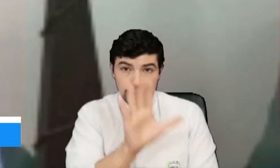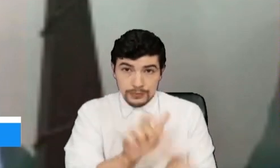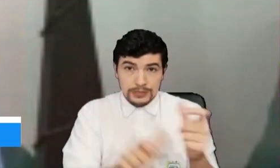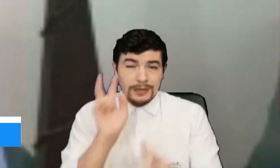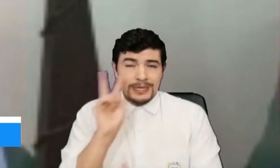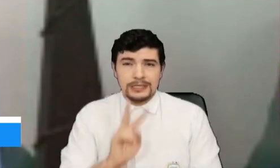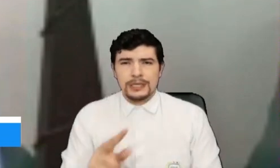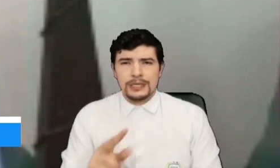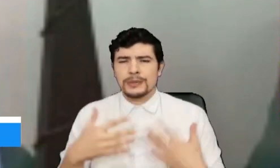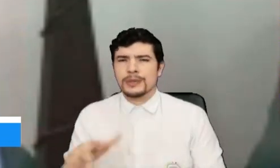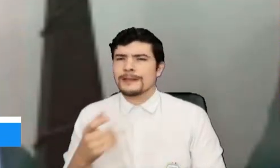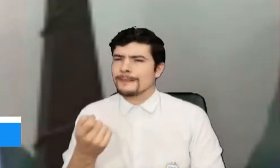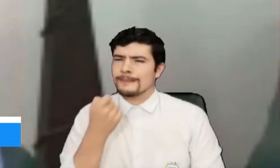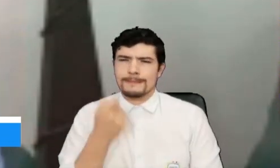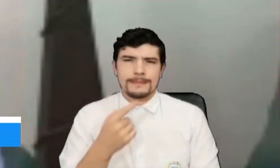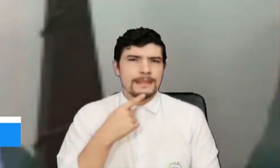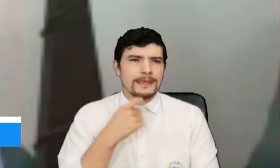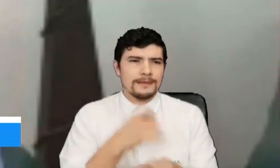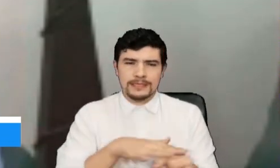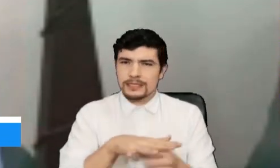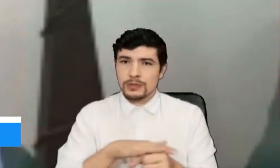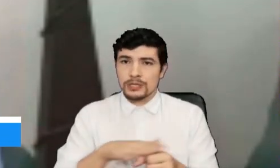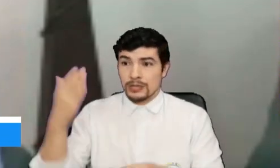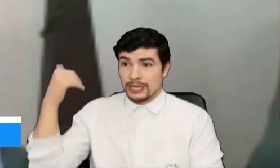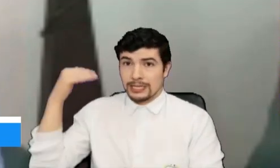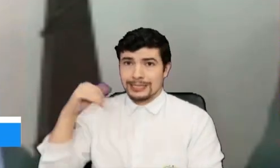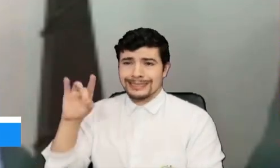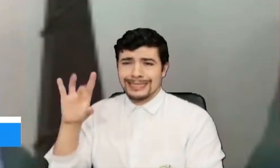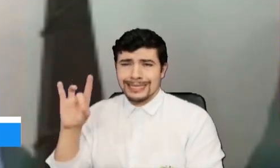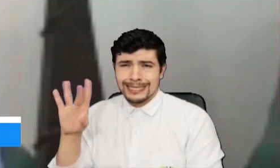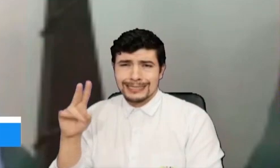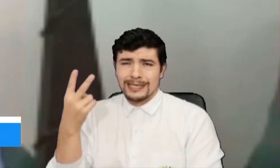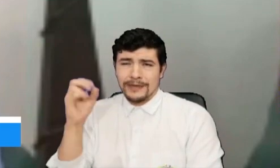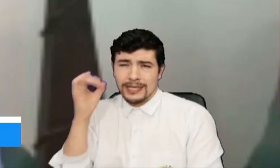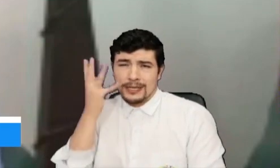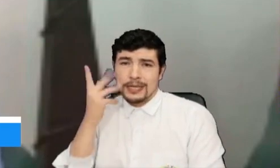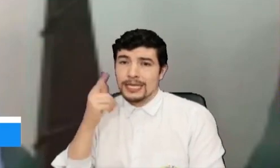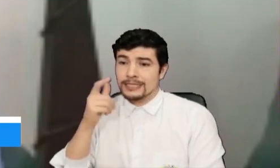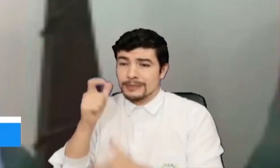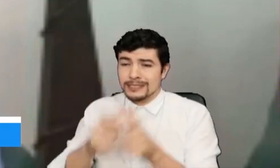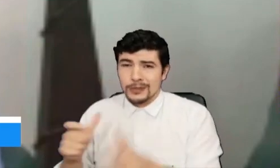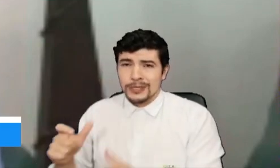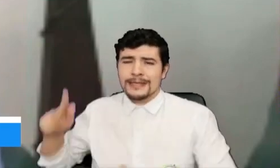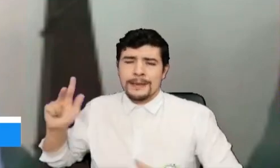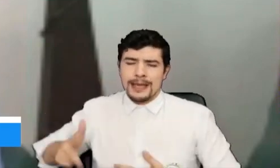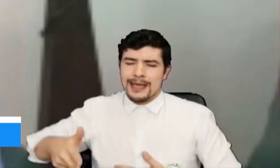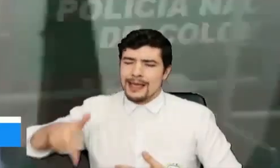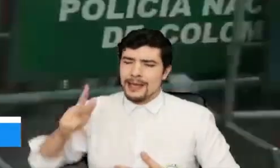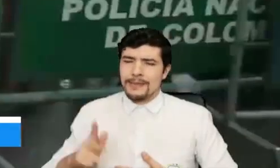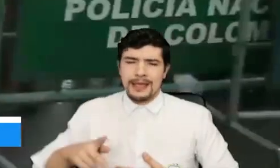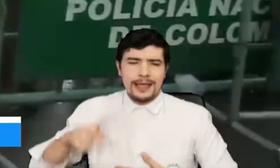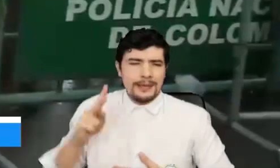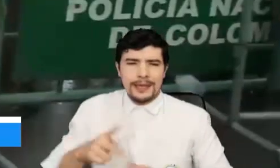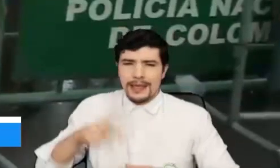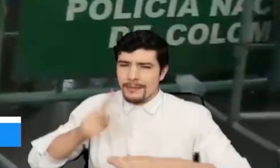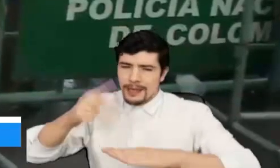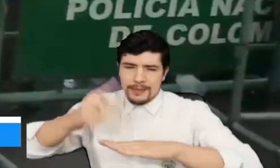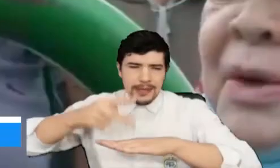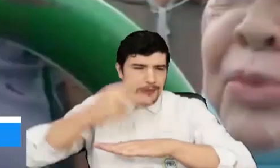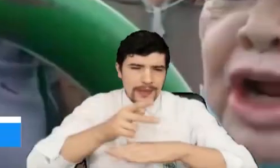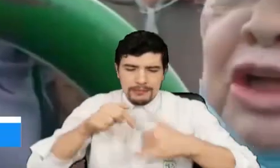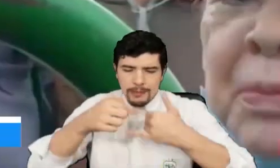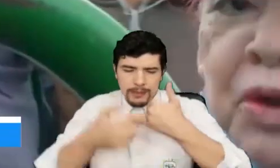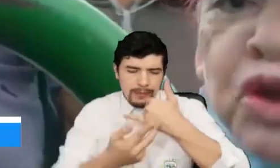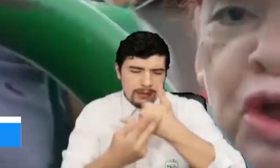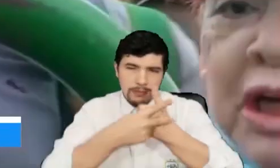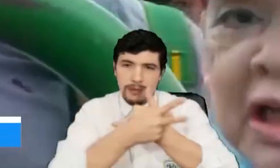que han caminado más de 15, 20 días, es lamentable esta situación. Nosotros estamos trabajando de la mano con la Defensoría del Pueblo, con los entes